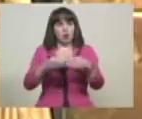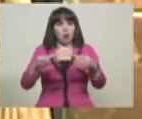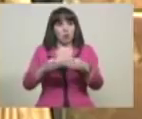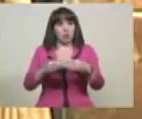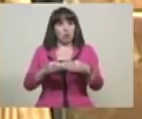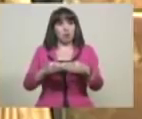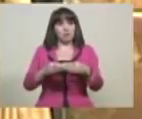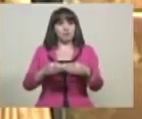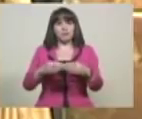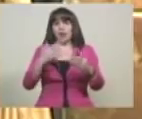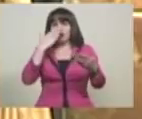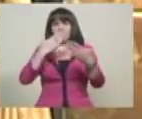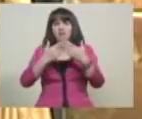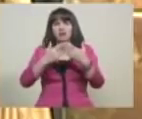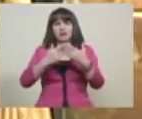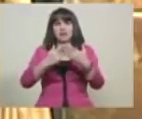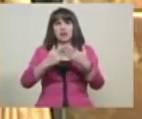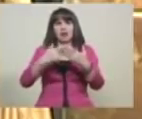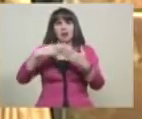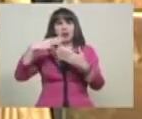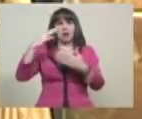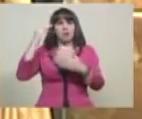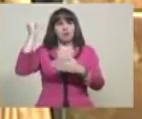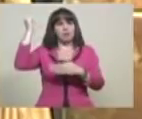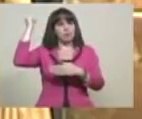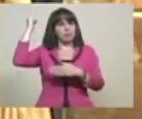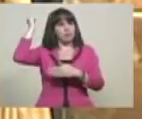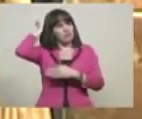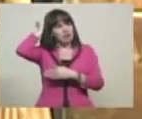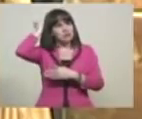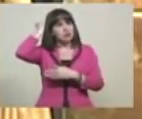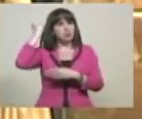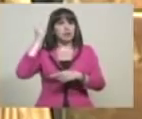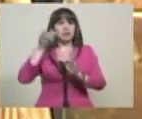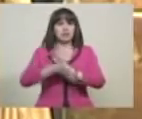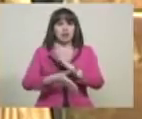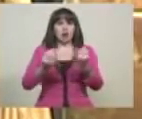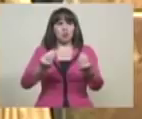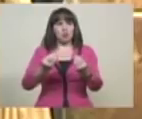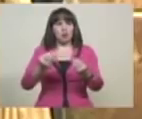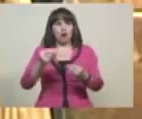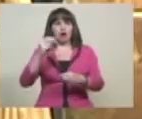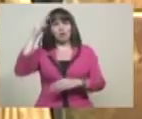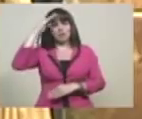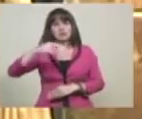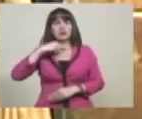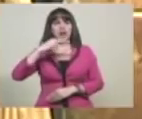CLP, al Frente Francisco de Miranda, a los consejos comunales, a los milicianos,